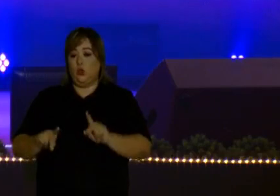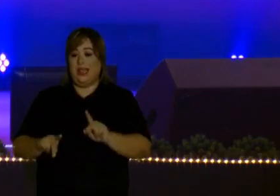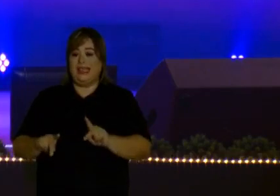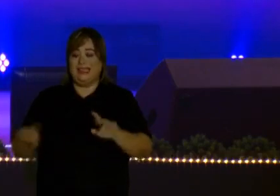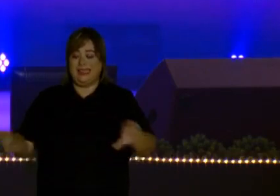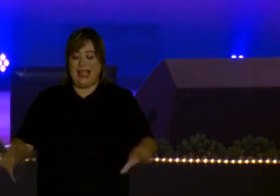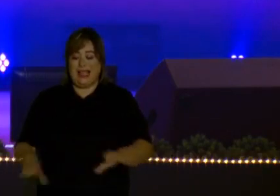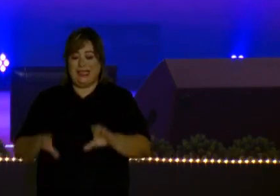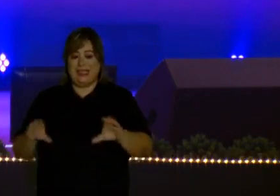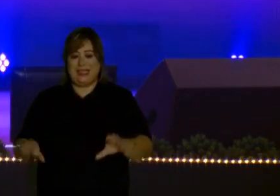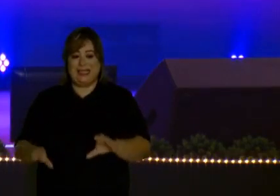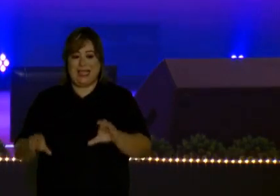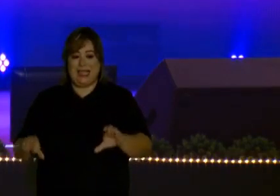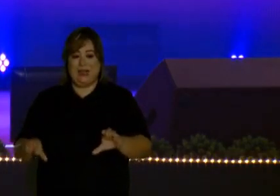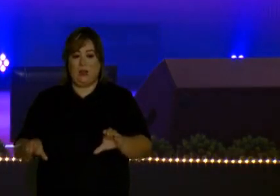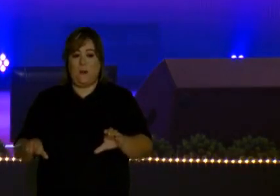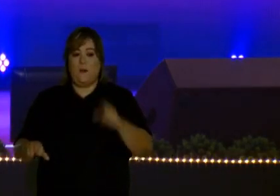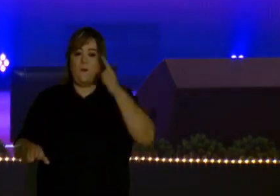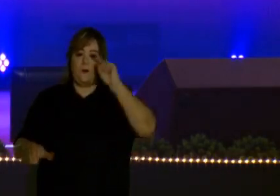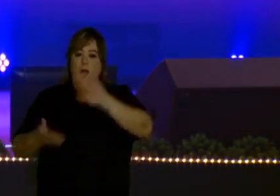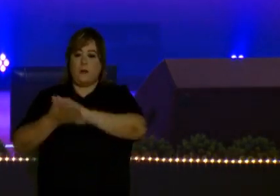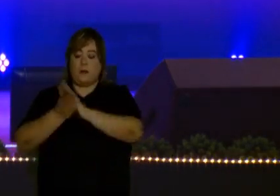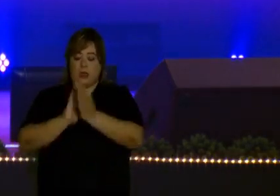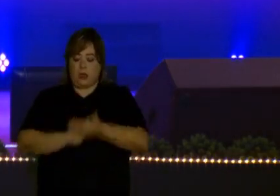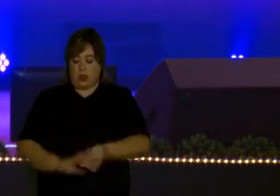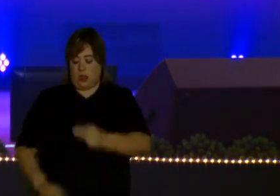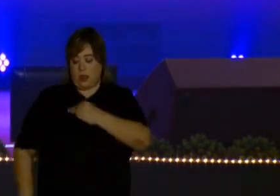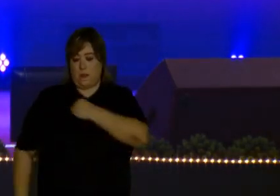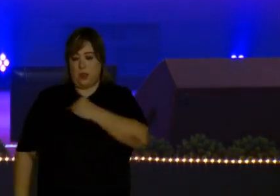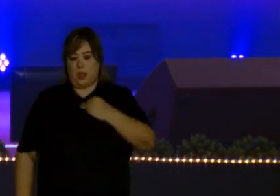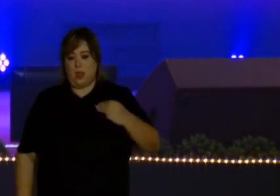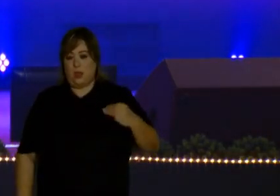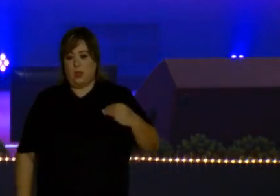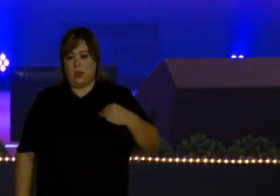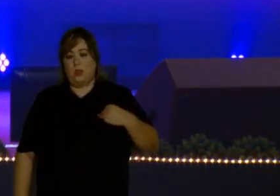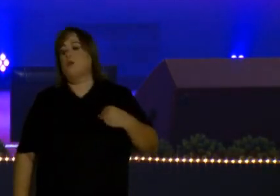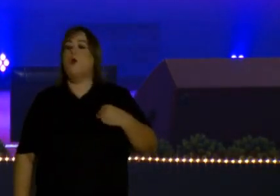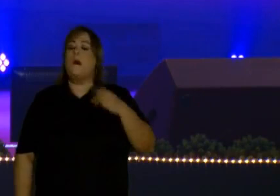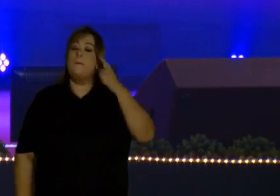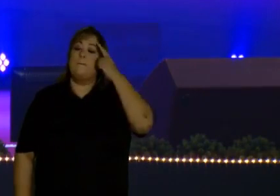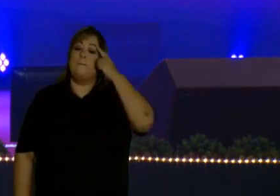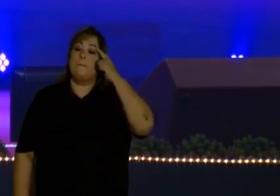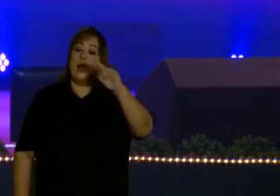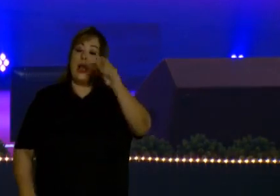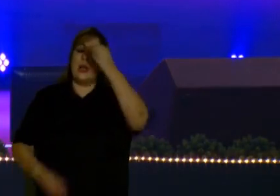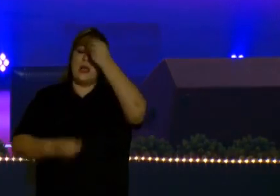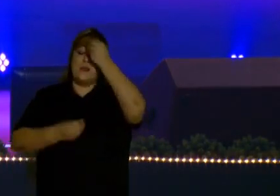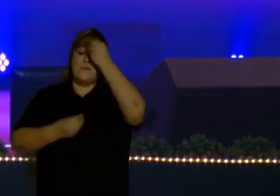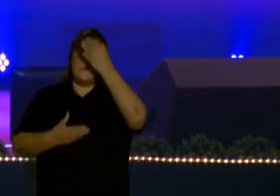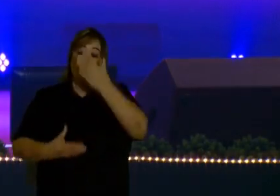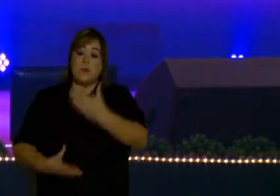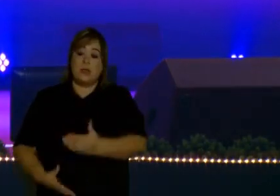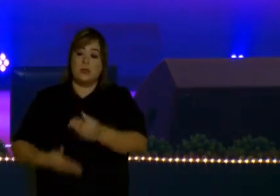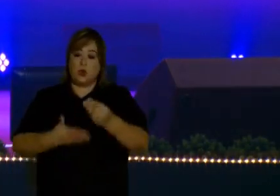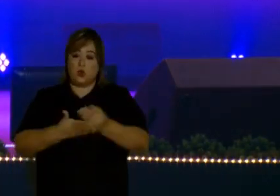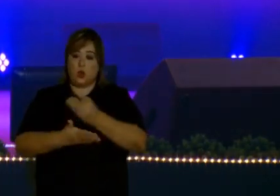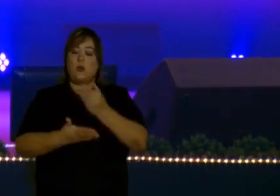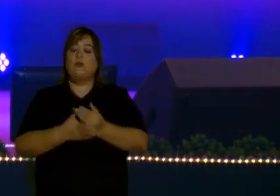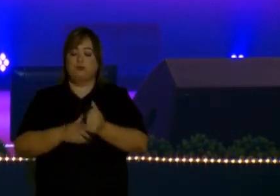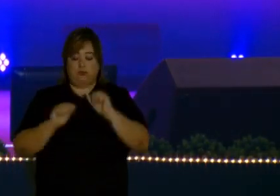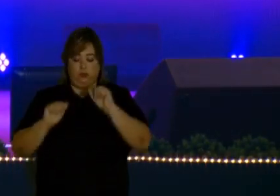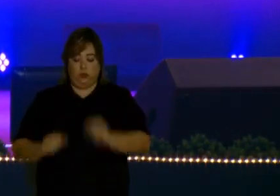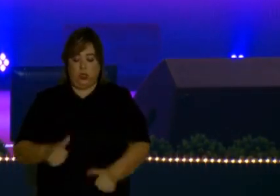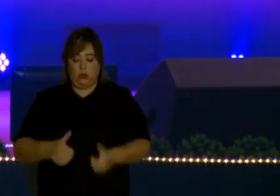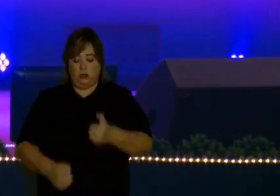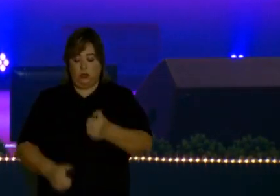es miembro en plena comunión y quiere actualizar su información, pues muy necesario, escríbame también a esta